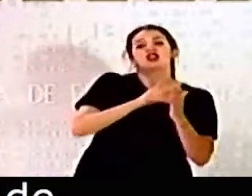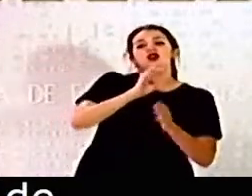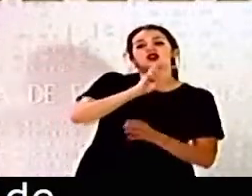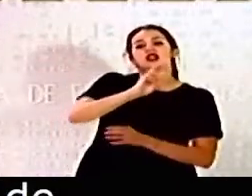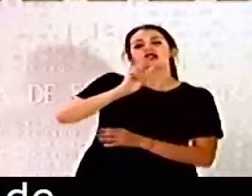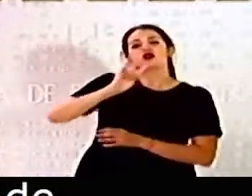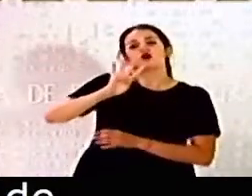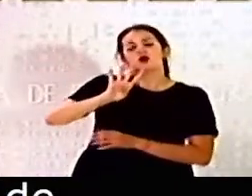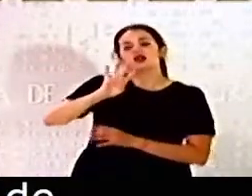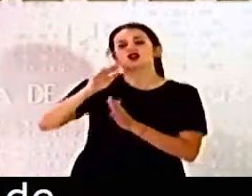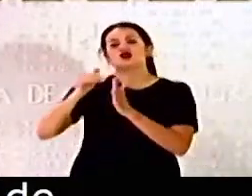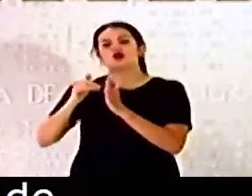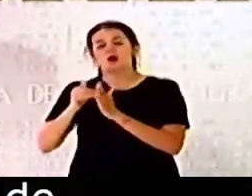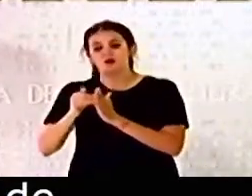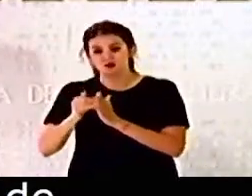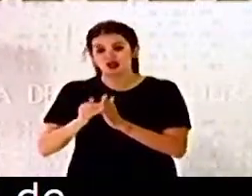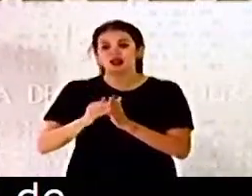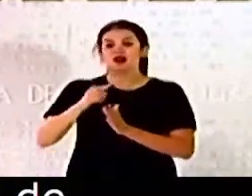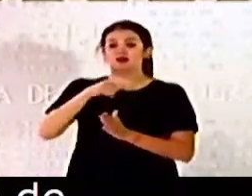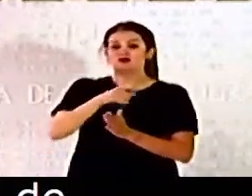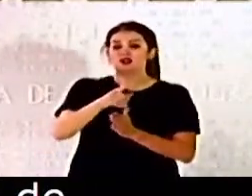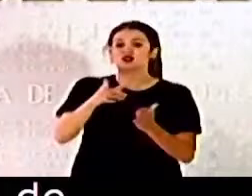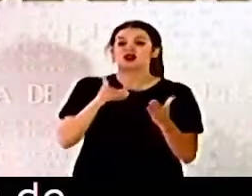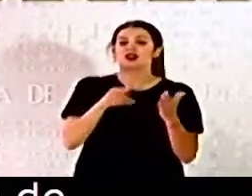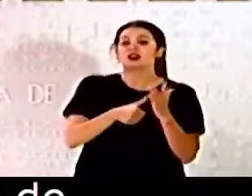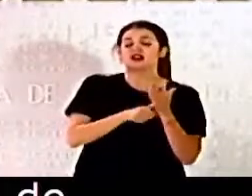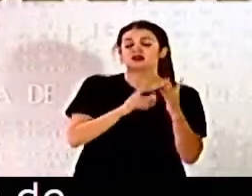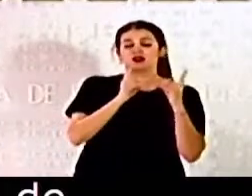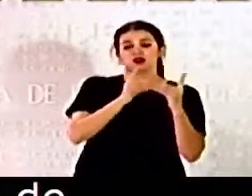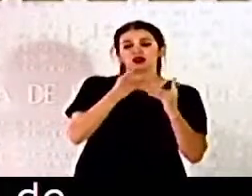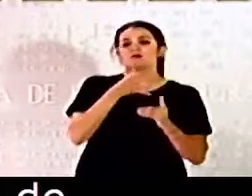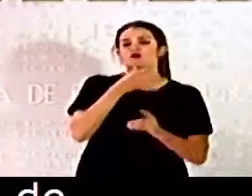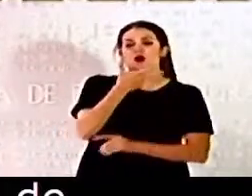234.221 son certificados COVID digital de vacunación.